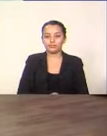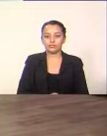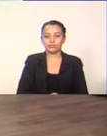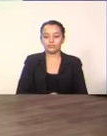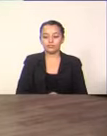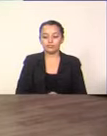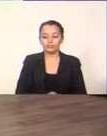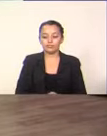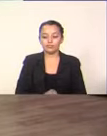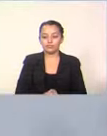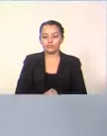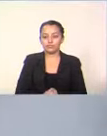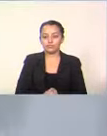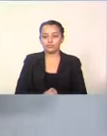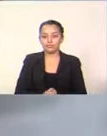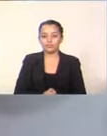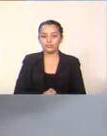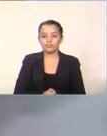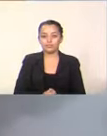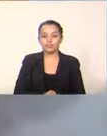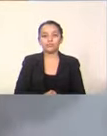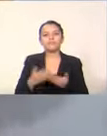Tenemos aquí a Antonio. Tiene